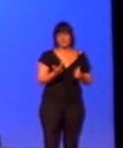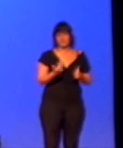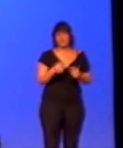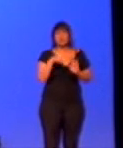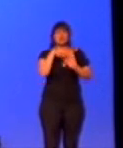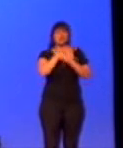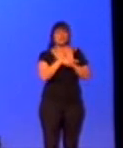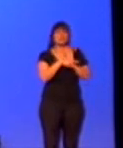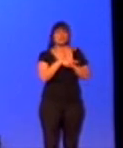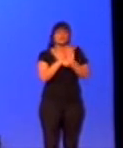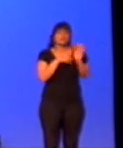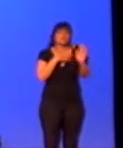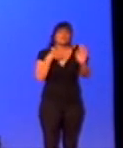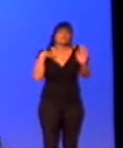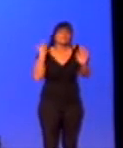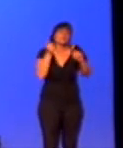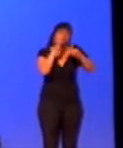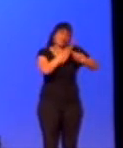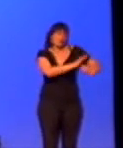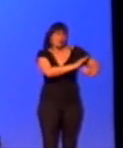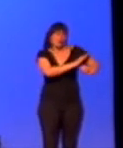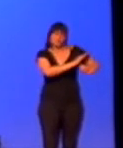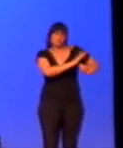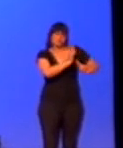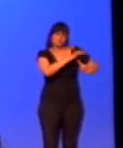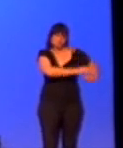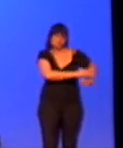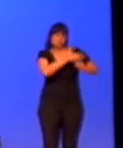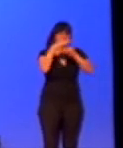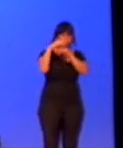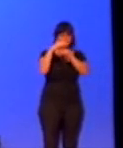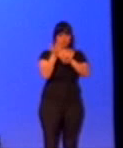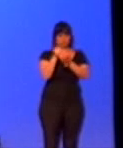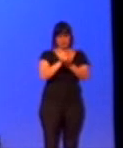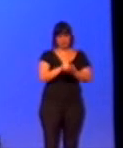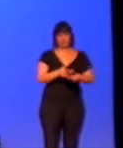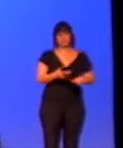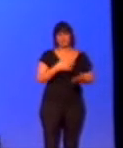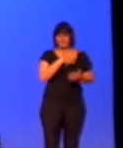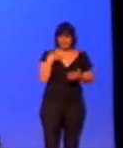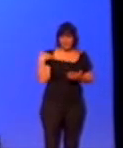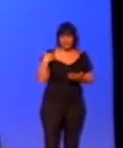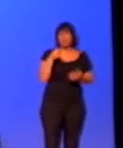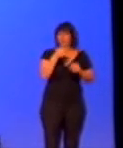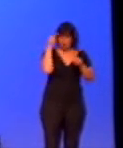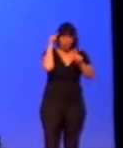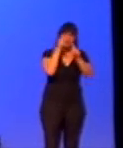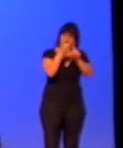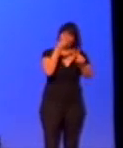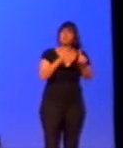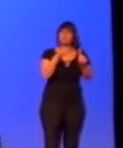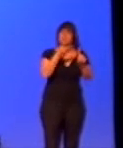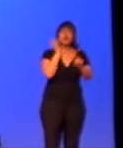lo que pretenden luchar contra la discriminación este es uno de los grandes objetivos no de la convención porque la convención